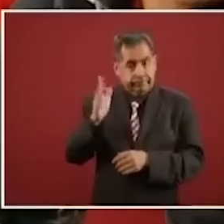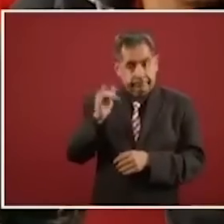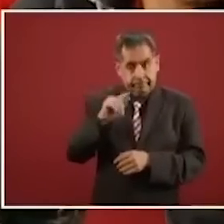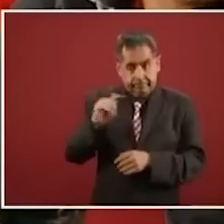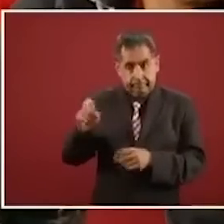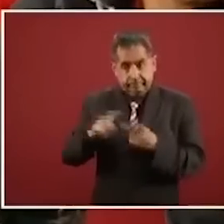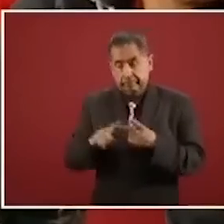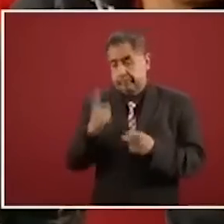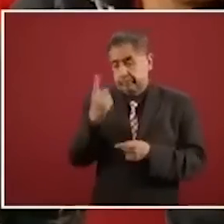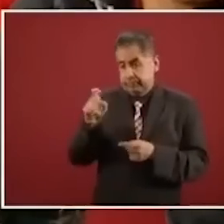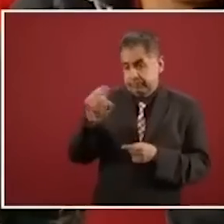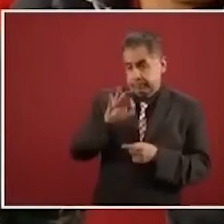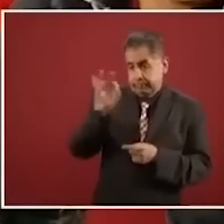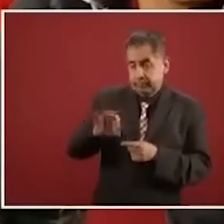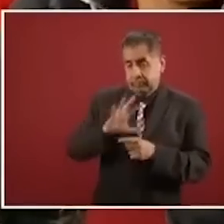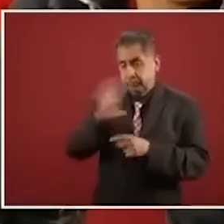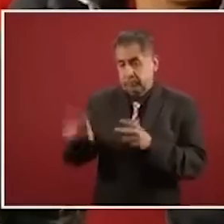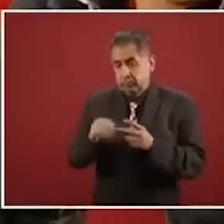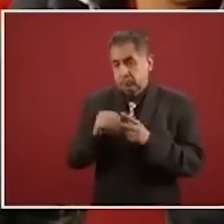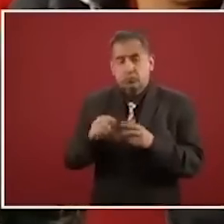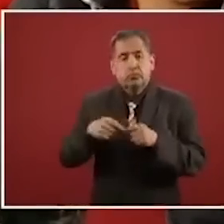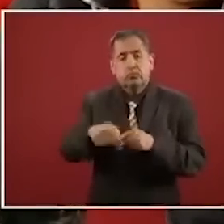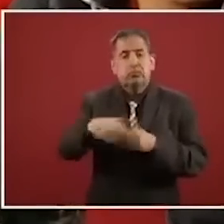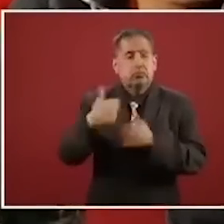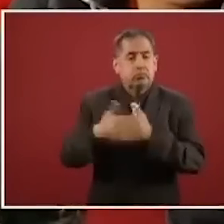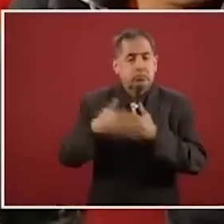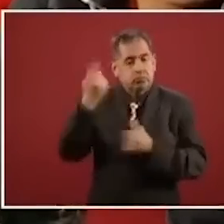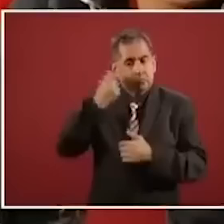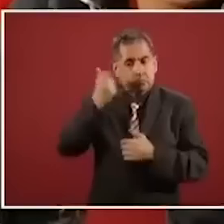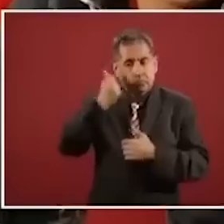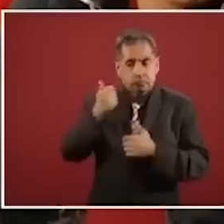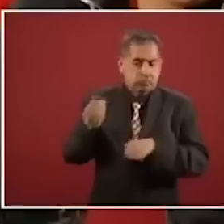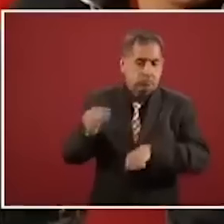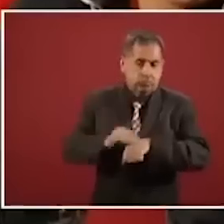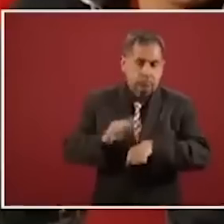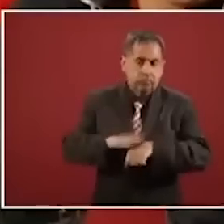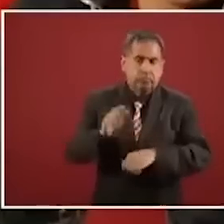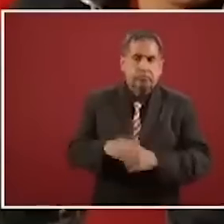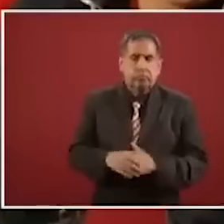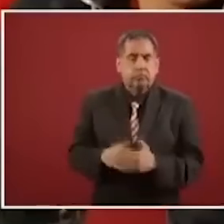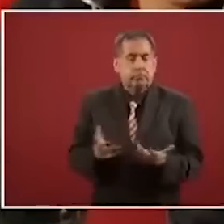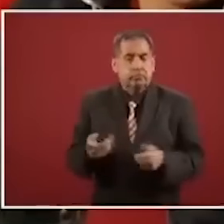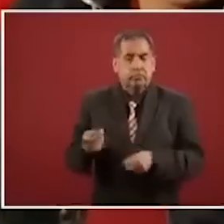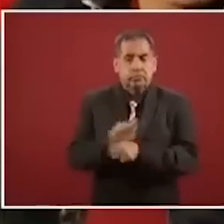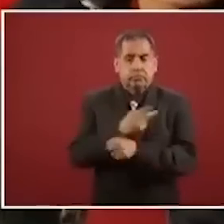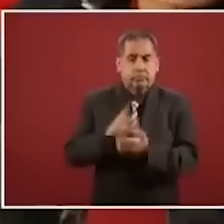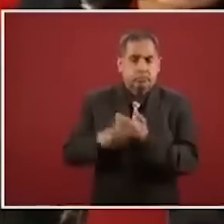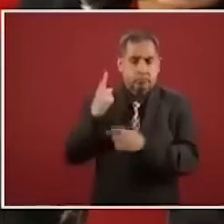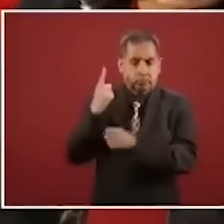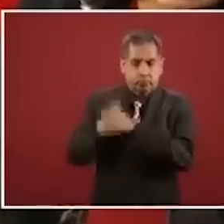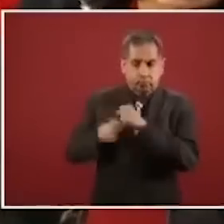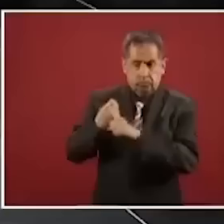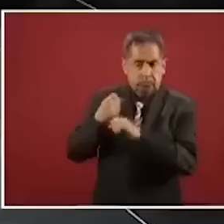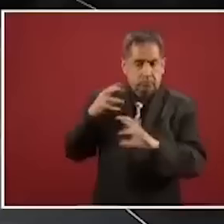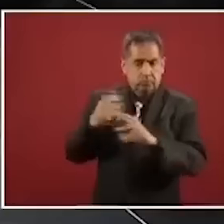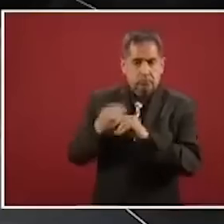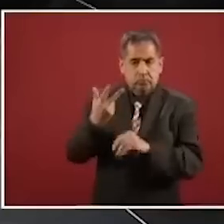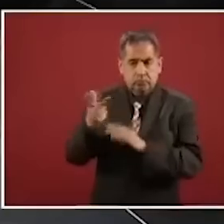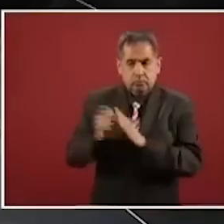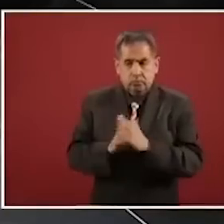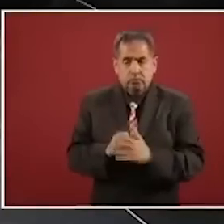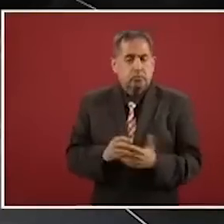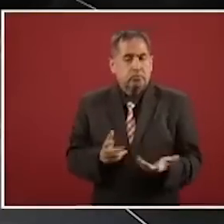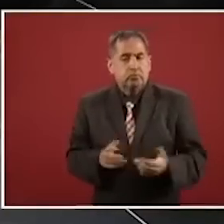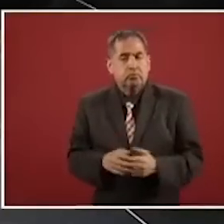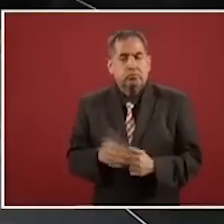del 100% a los que se jubilen en el futuro. Bueno, ya pasaron 1 año 8 meses